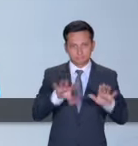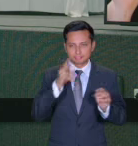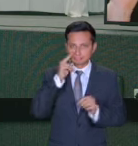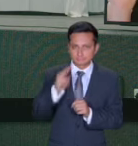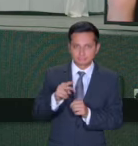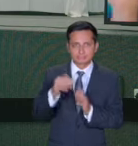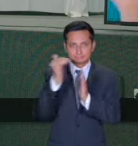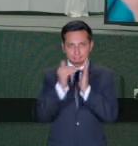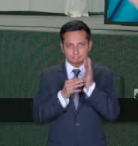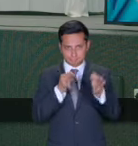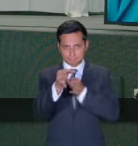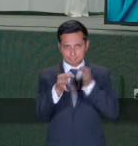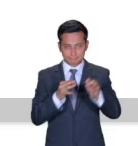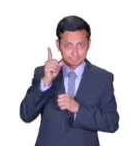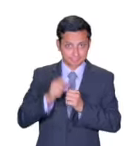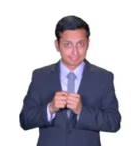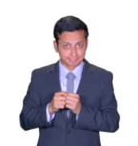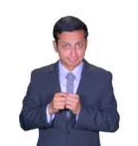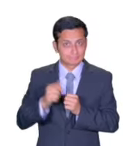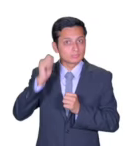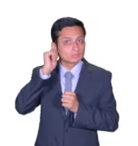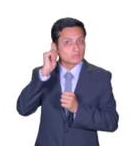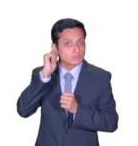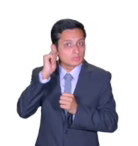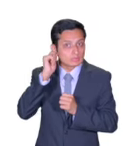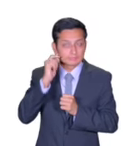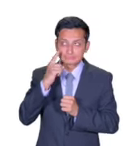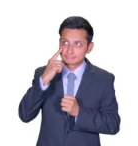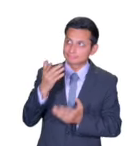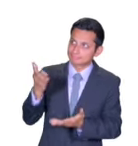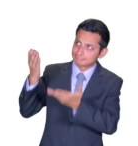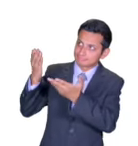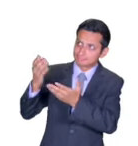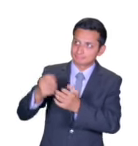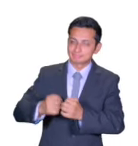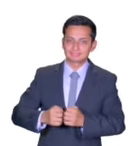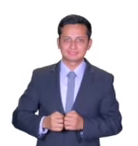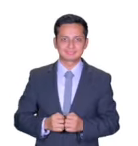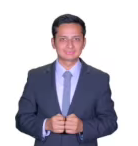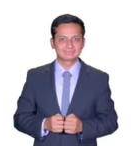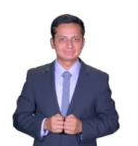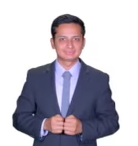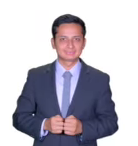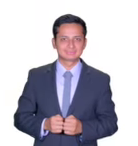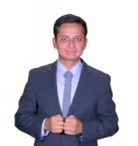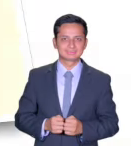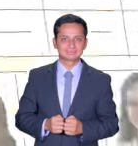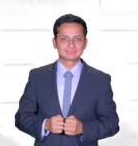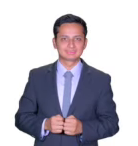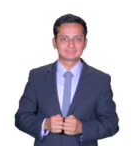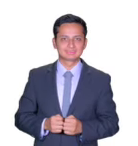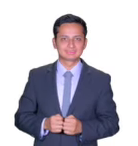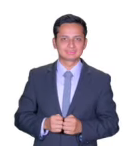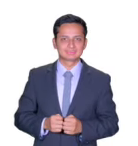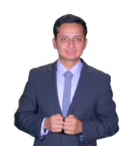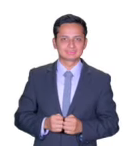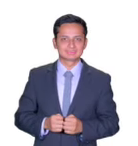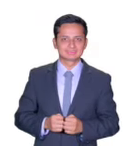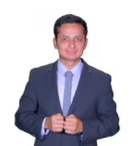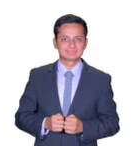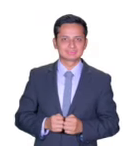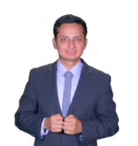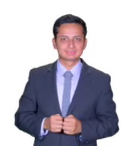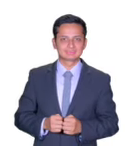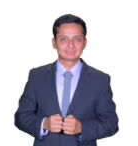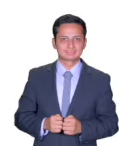se detalla a continuación. Ubicación de las candidatas en la papeleta de mujeres. Ivette Estupiñán